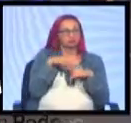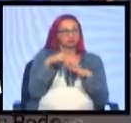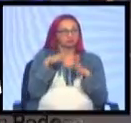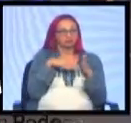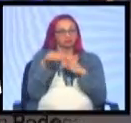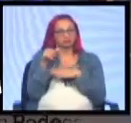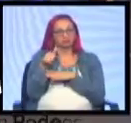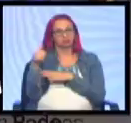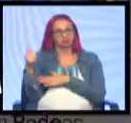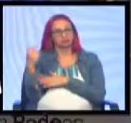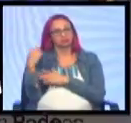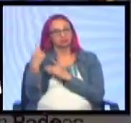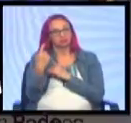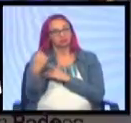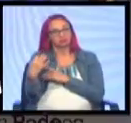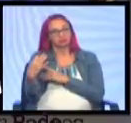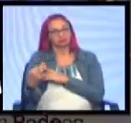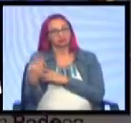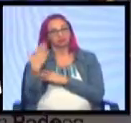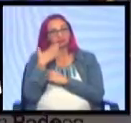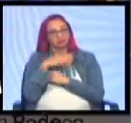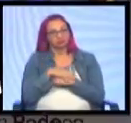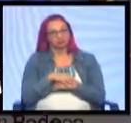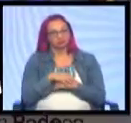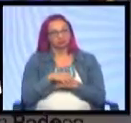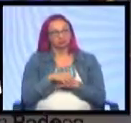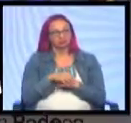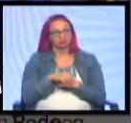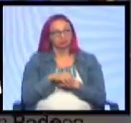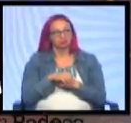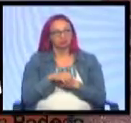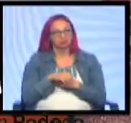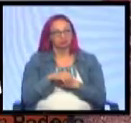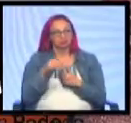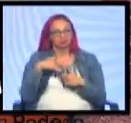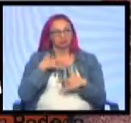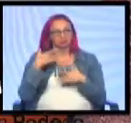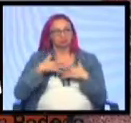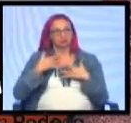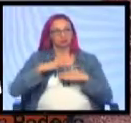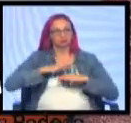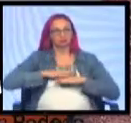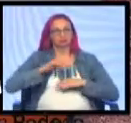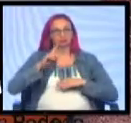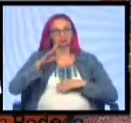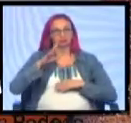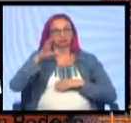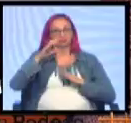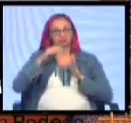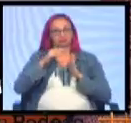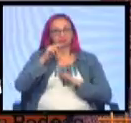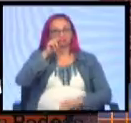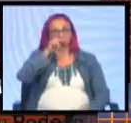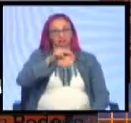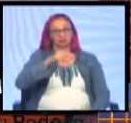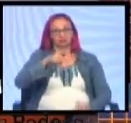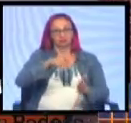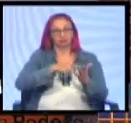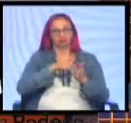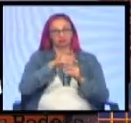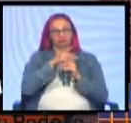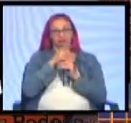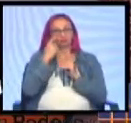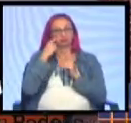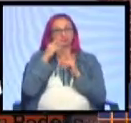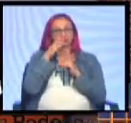los demás, dice, cada día vamos de mal en peor. Yo me siento muy orgullosa de los 155 mil colones que me paga la Junta